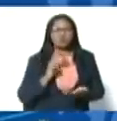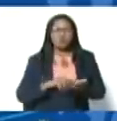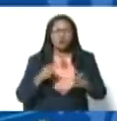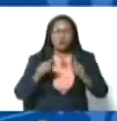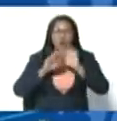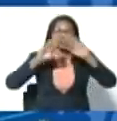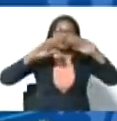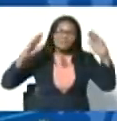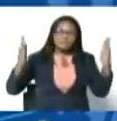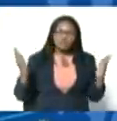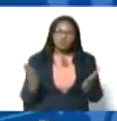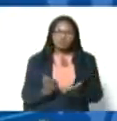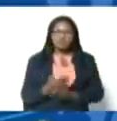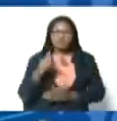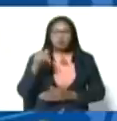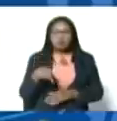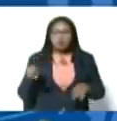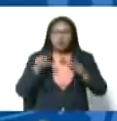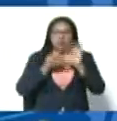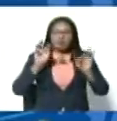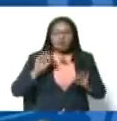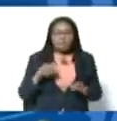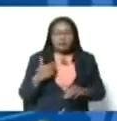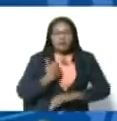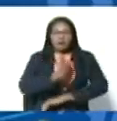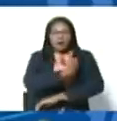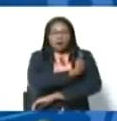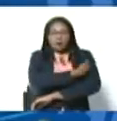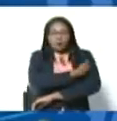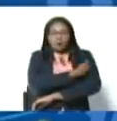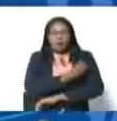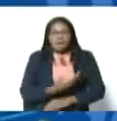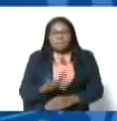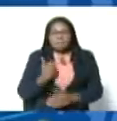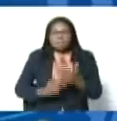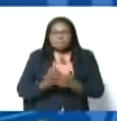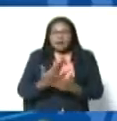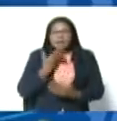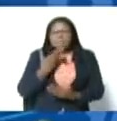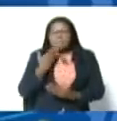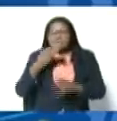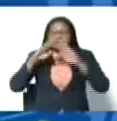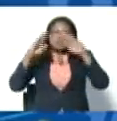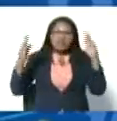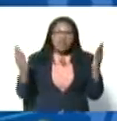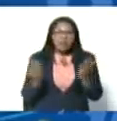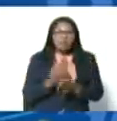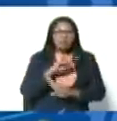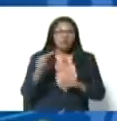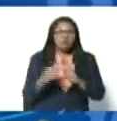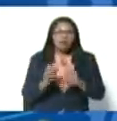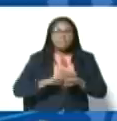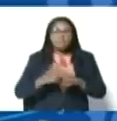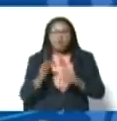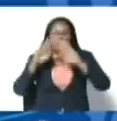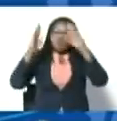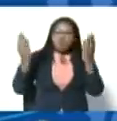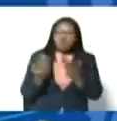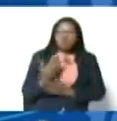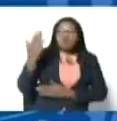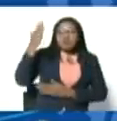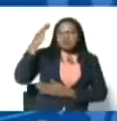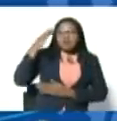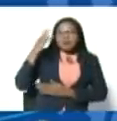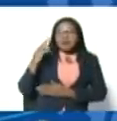mundial. Hoy por hoy es la vacuna más pedida y demandada del mundo entero, porque el mundo sabe que es la vacuna